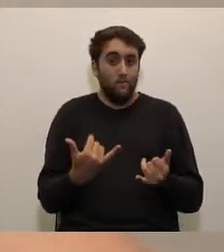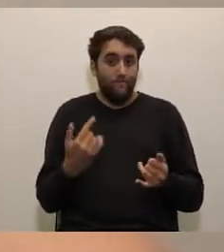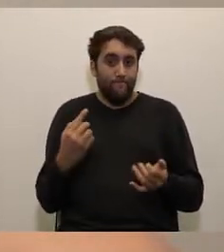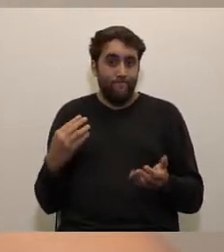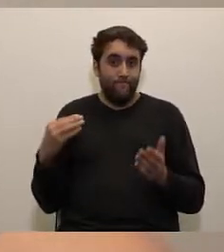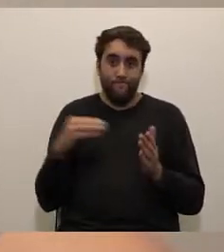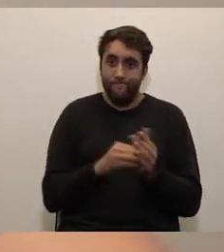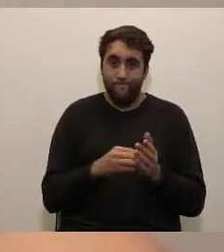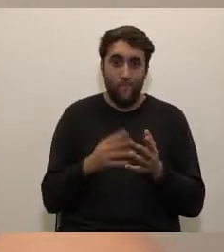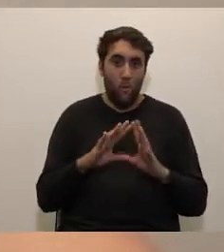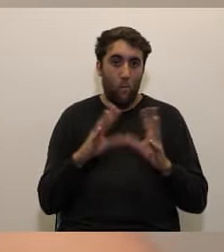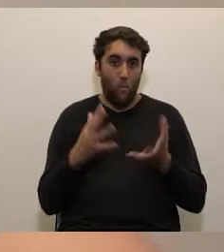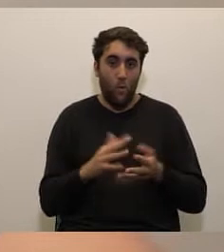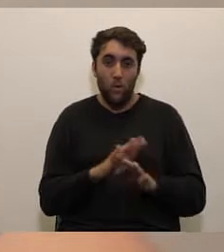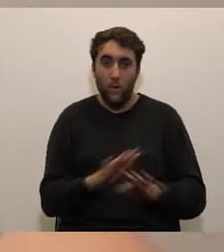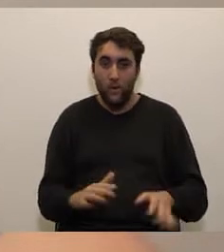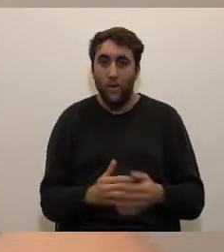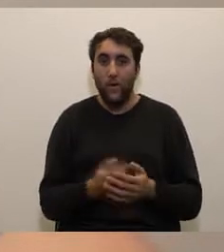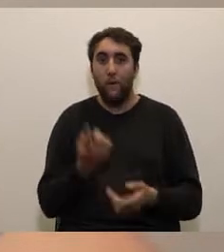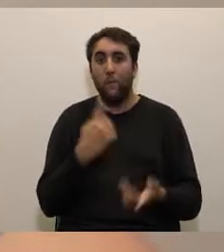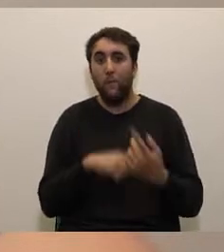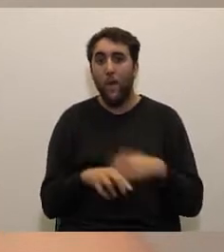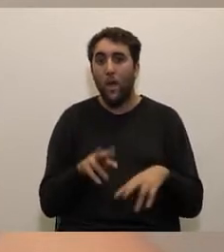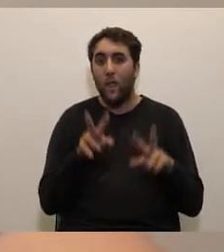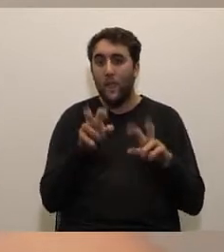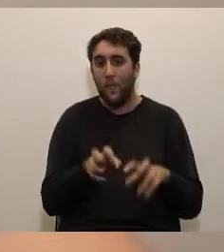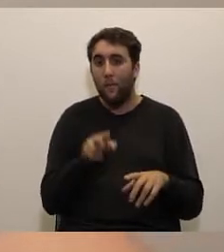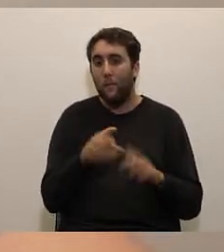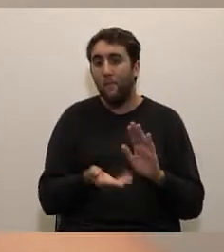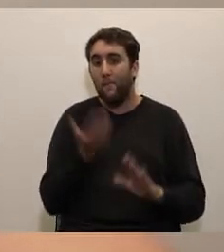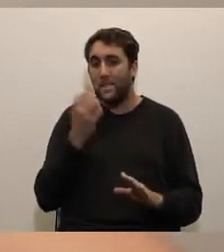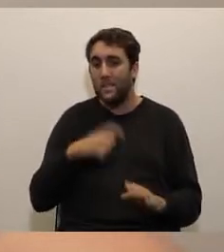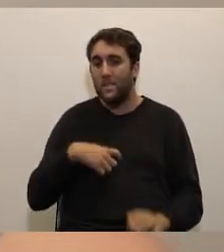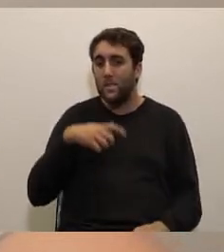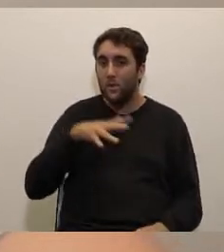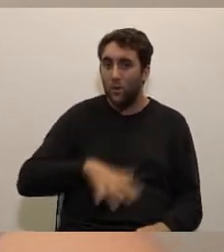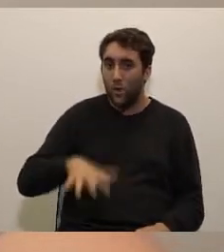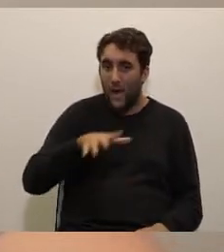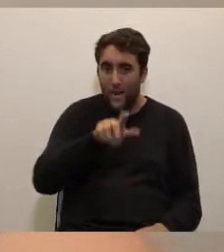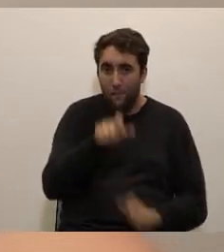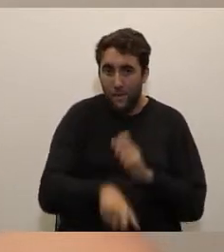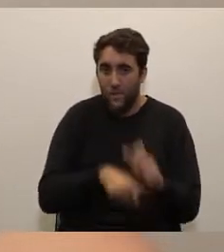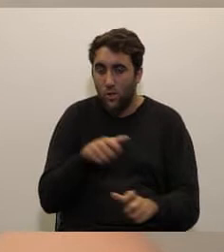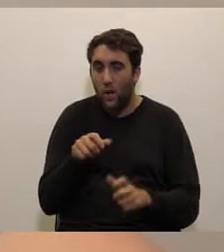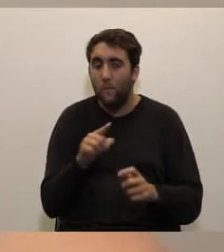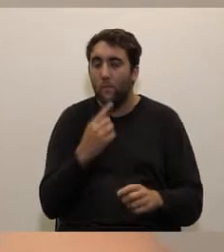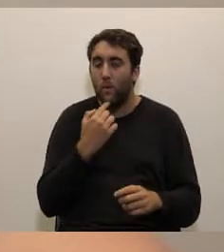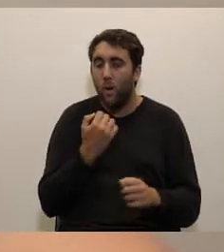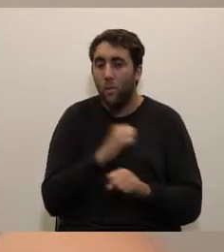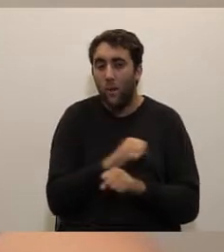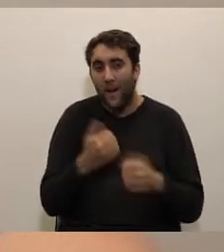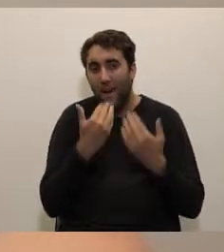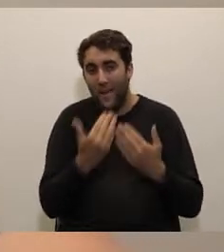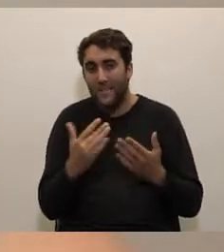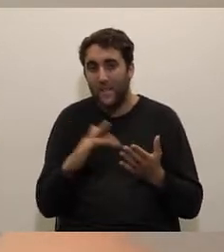ahí, pero bueno, y en la parte como más desde la ciudadanía, encontramos en esta